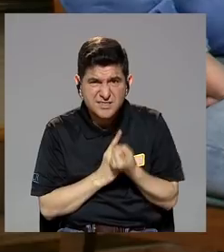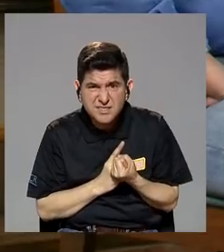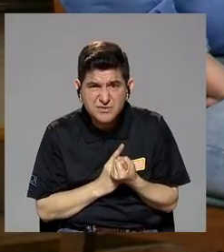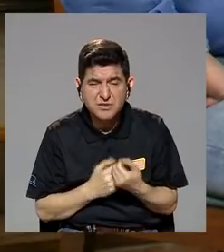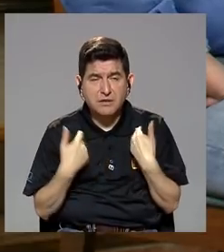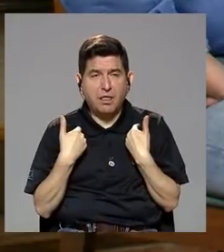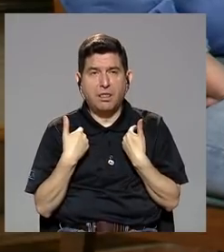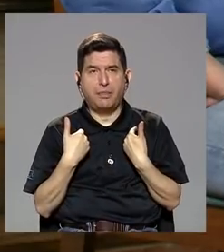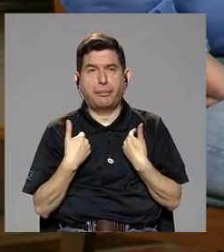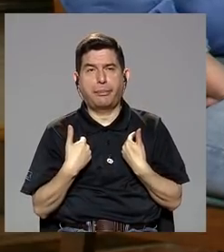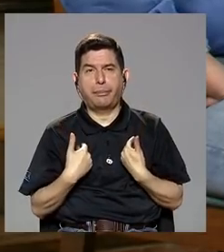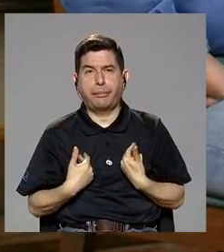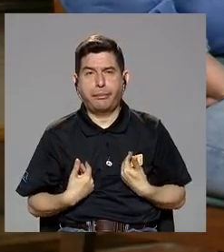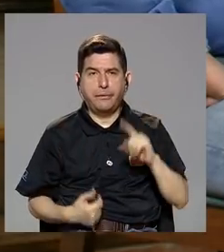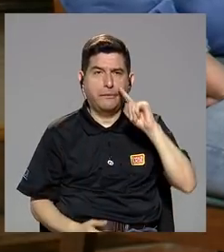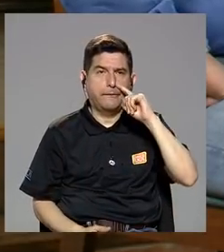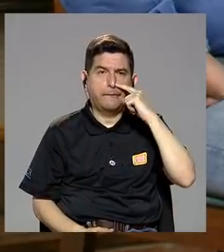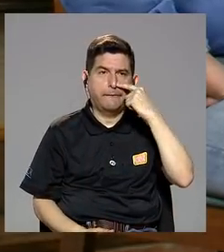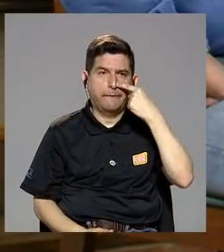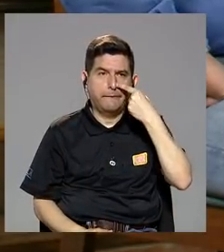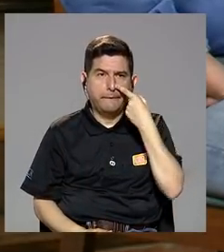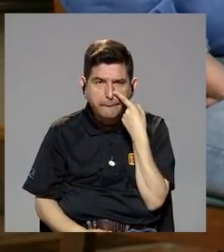cansa aburre